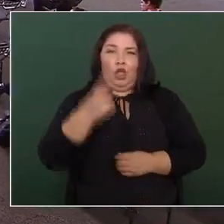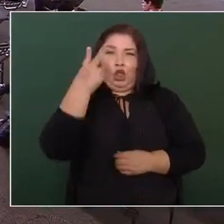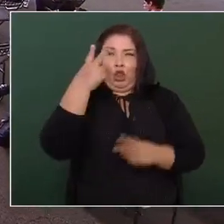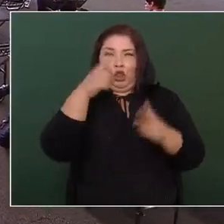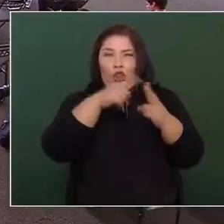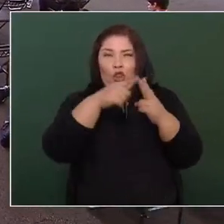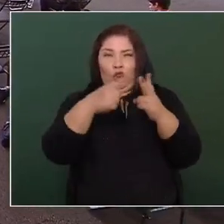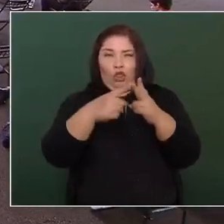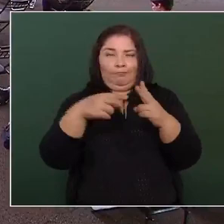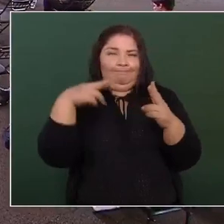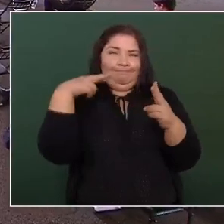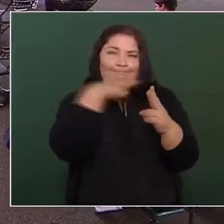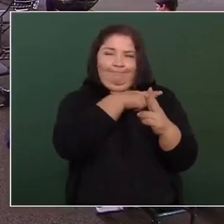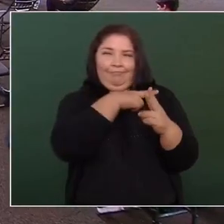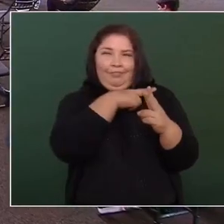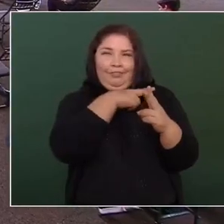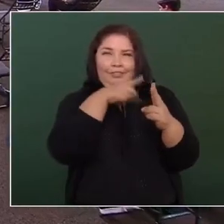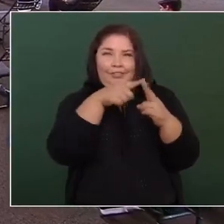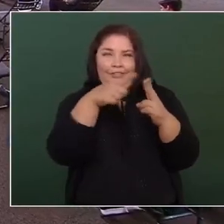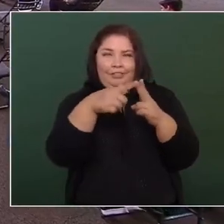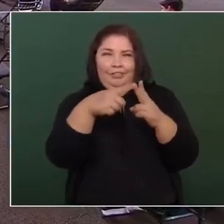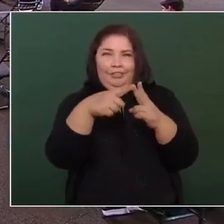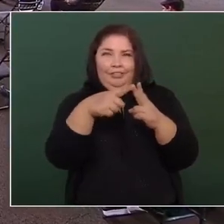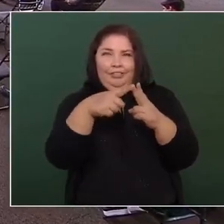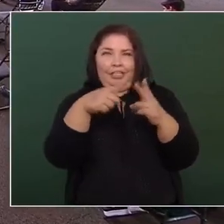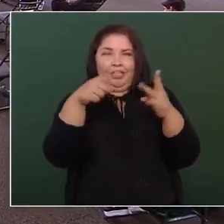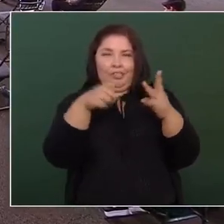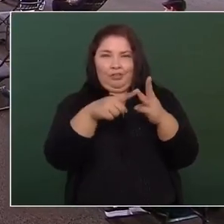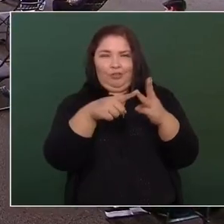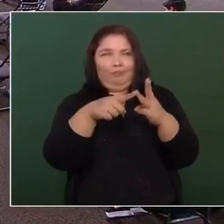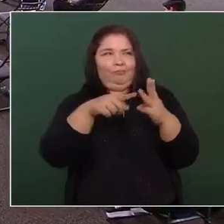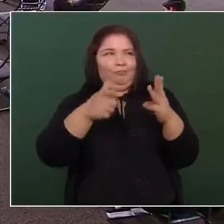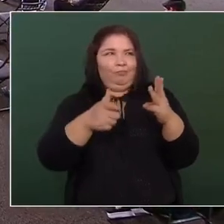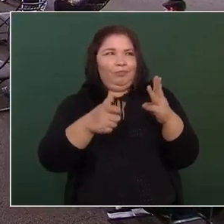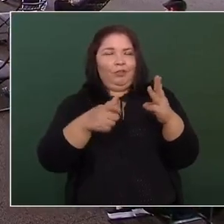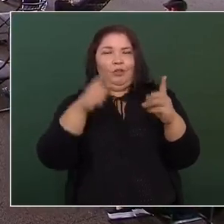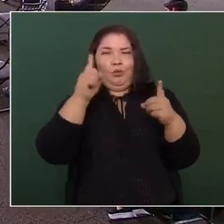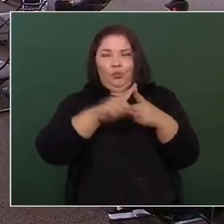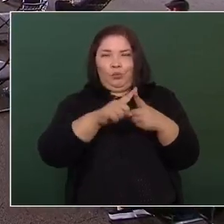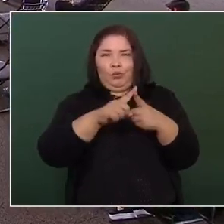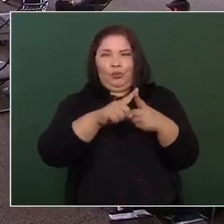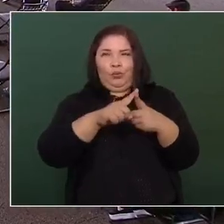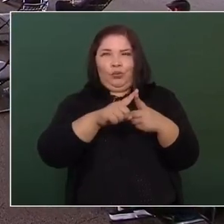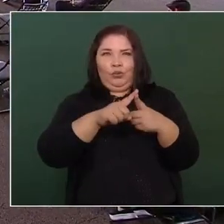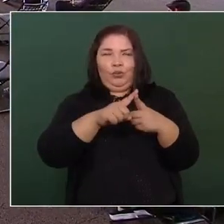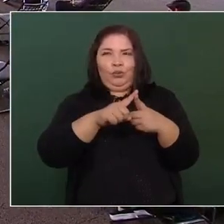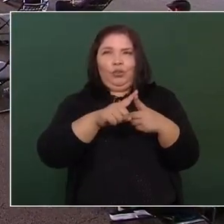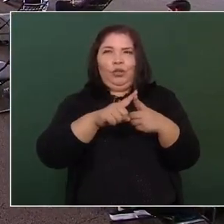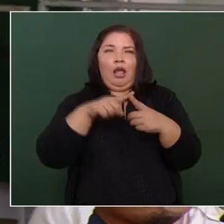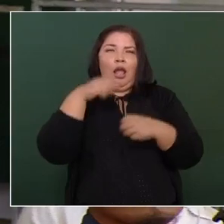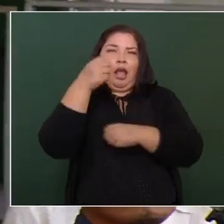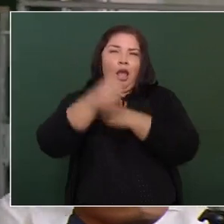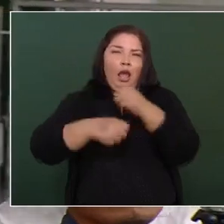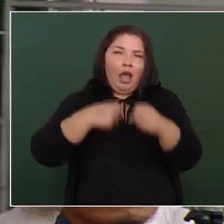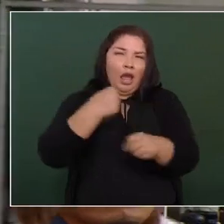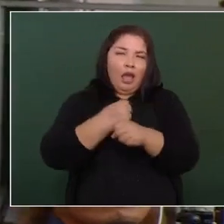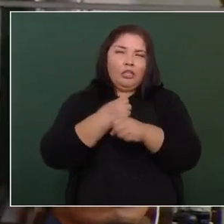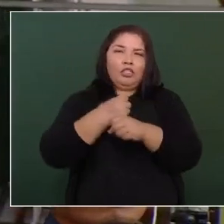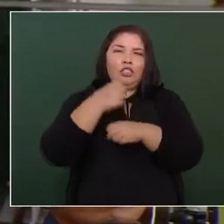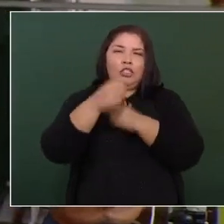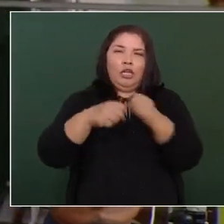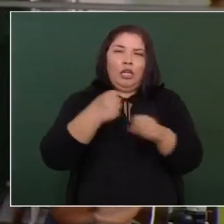temas rápidos y voy a cerrar con un colofón, ¿no? Uno, tenemos años los